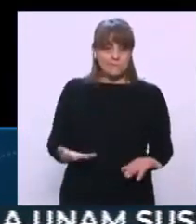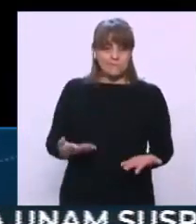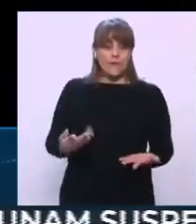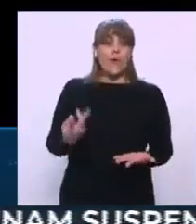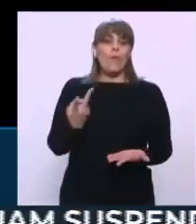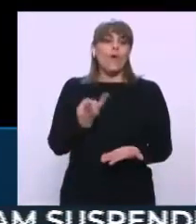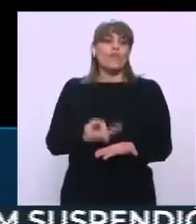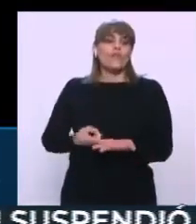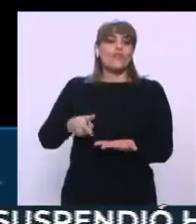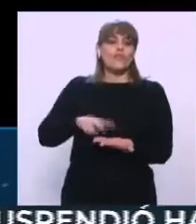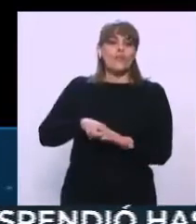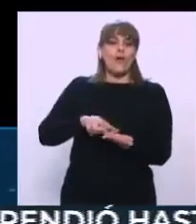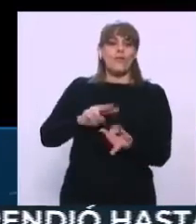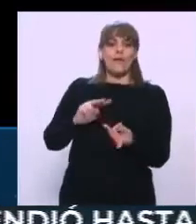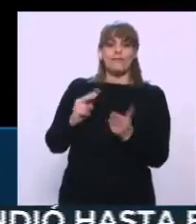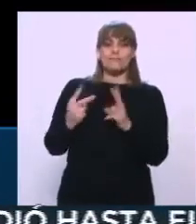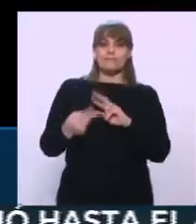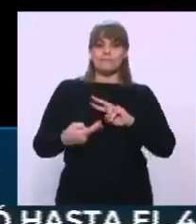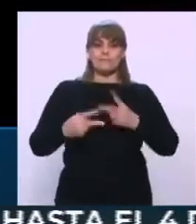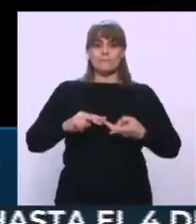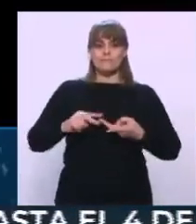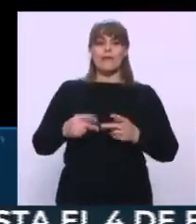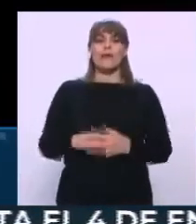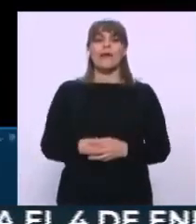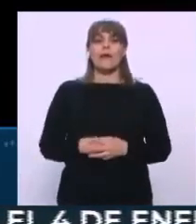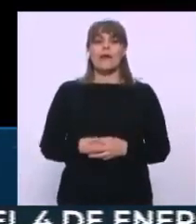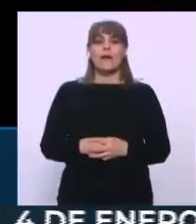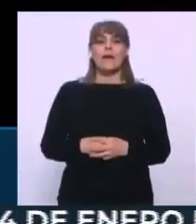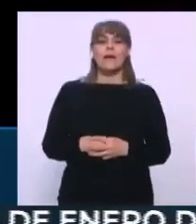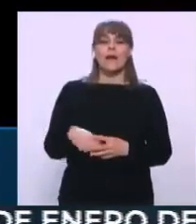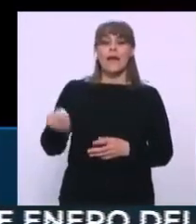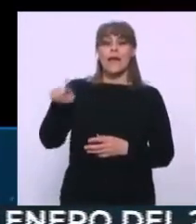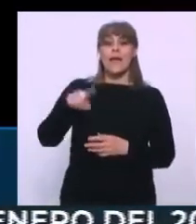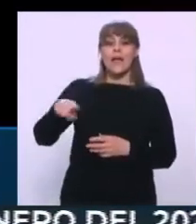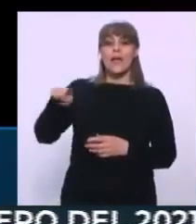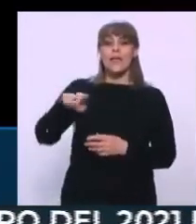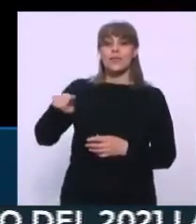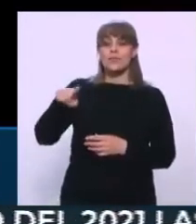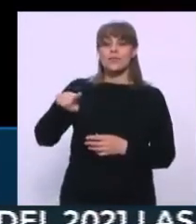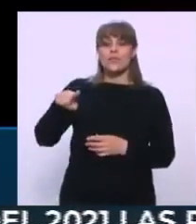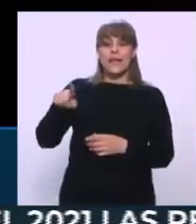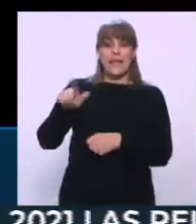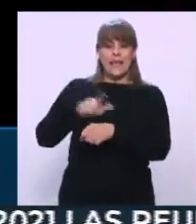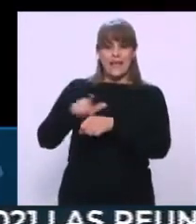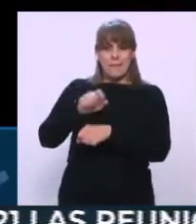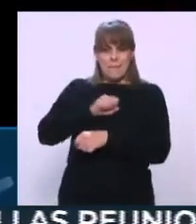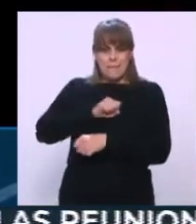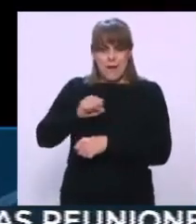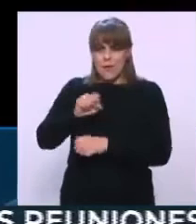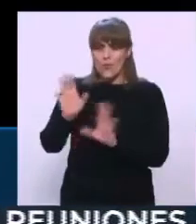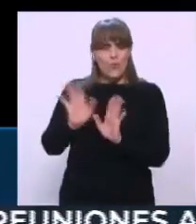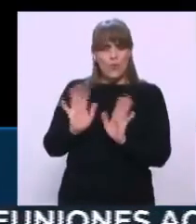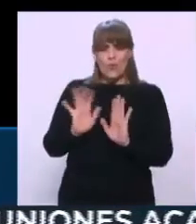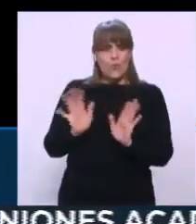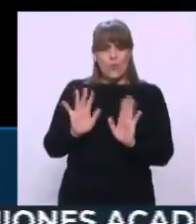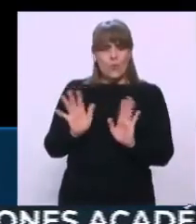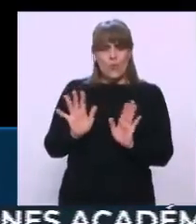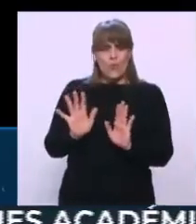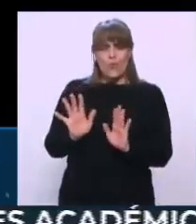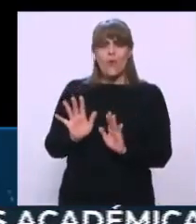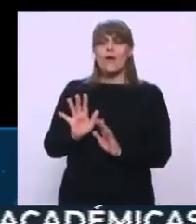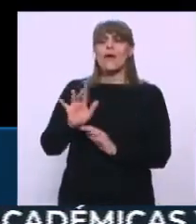doble moral. Incluso se habla de lobby gay, es decir, no porque sean gays son malos, sino porque es el